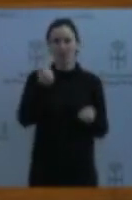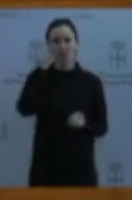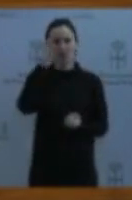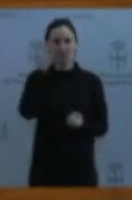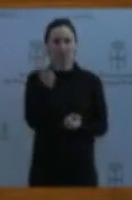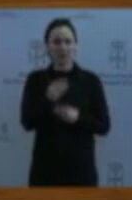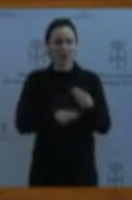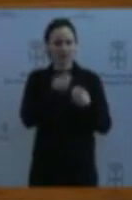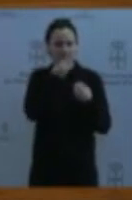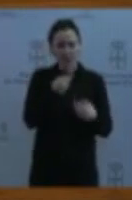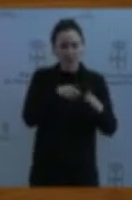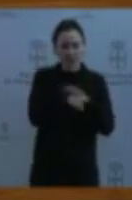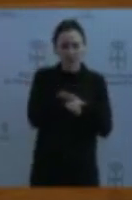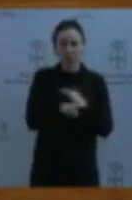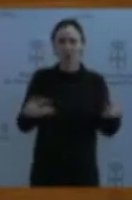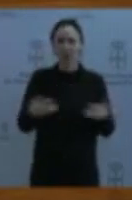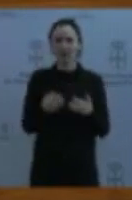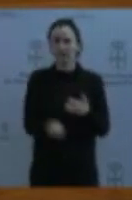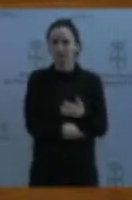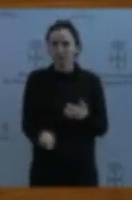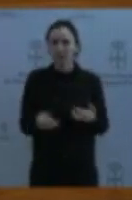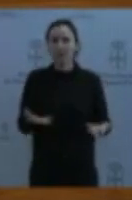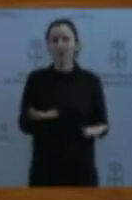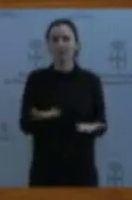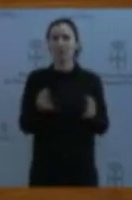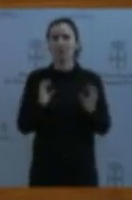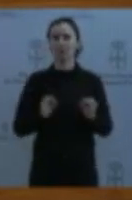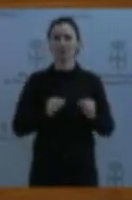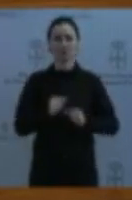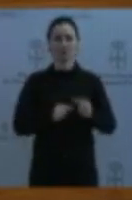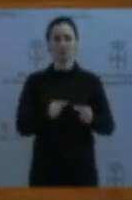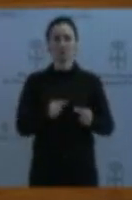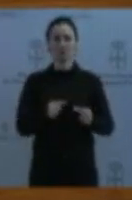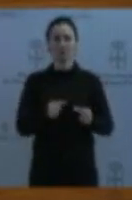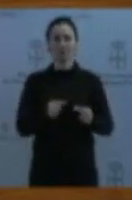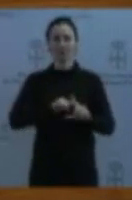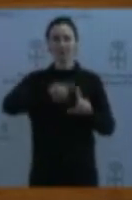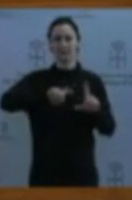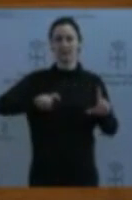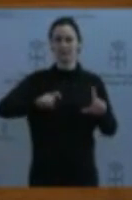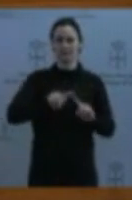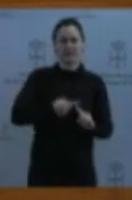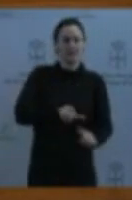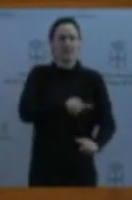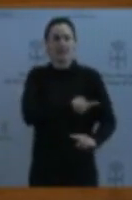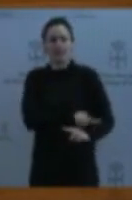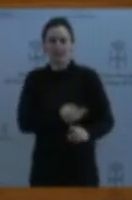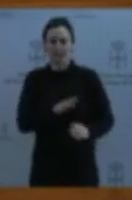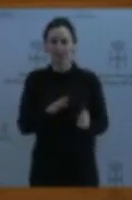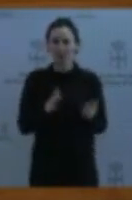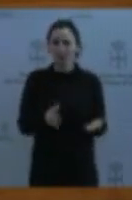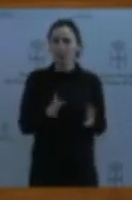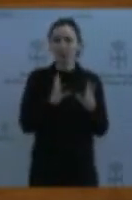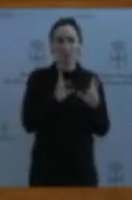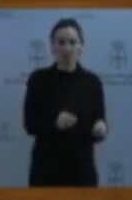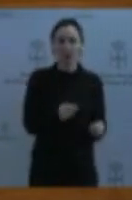la introducción sistemática y abultada de estadísticas, hasta el punto en que el conteo de muertos era absolutamente central. La